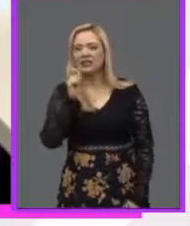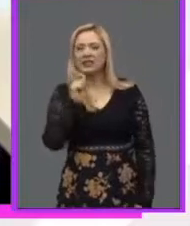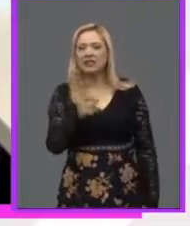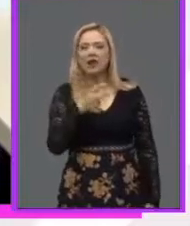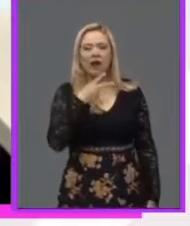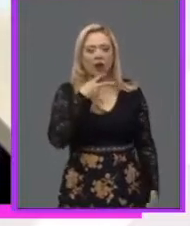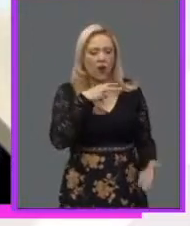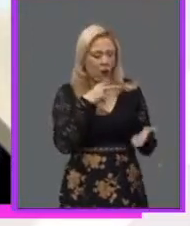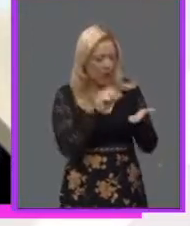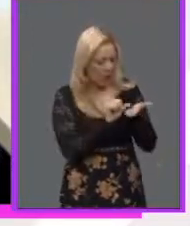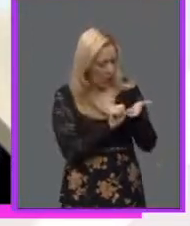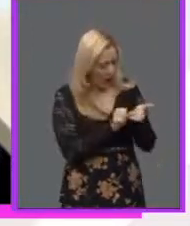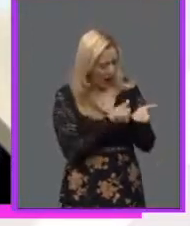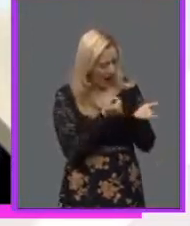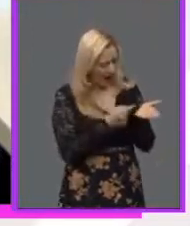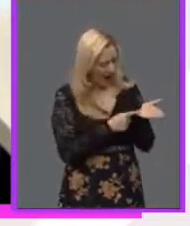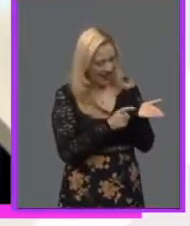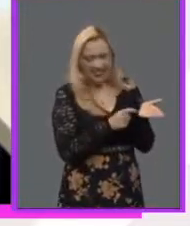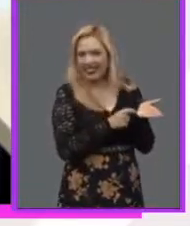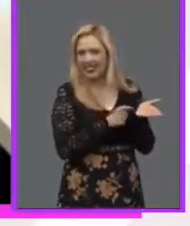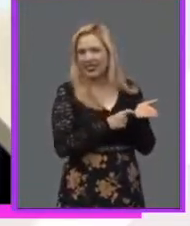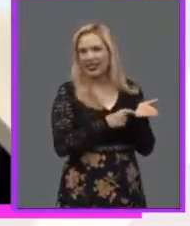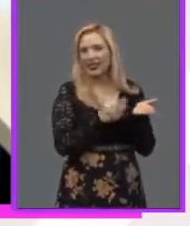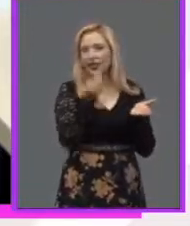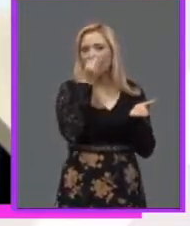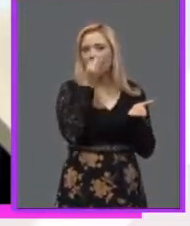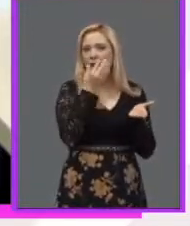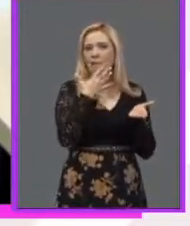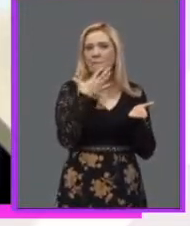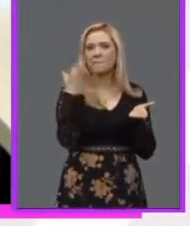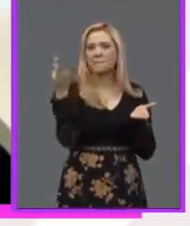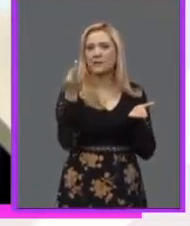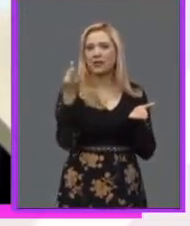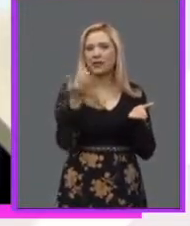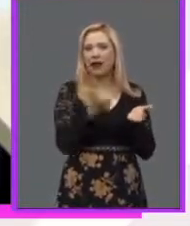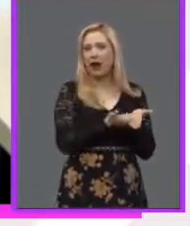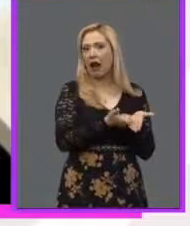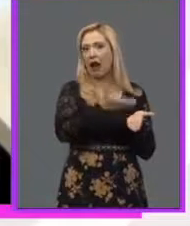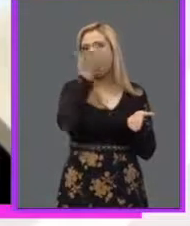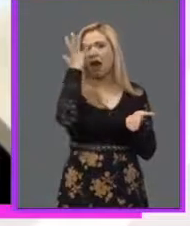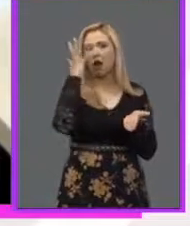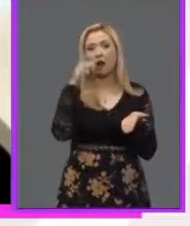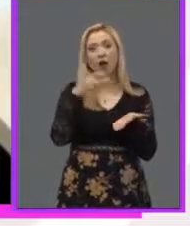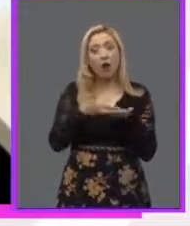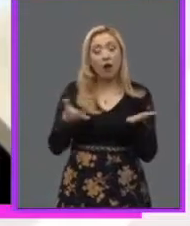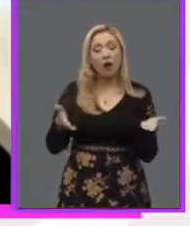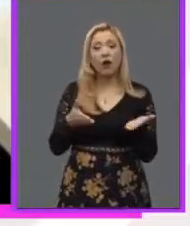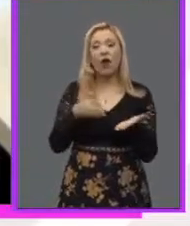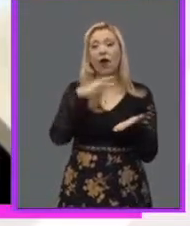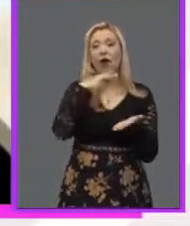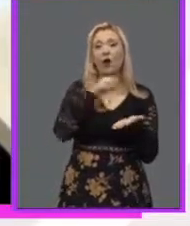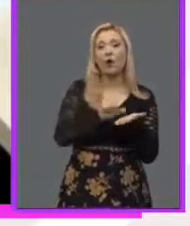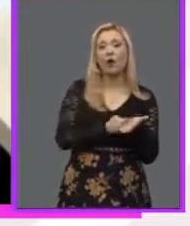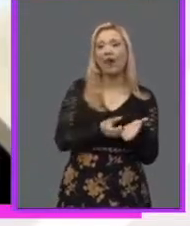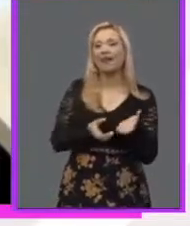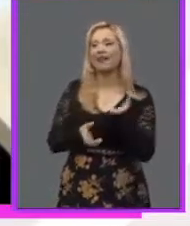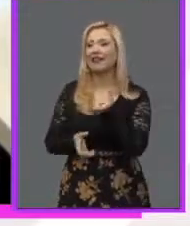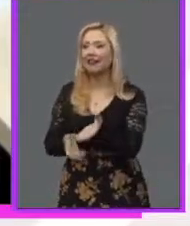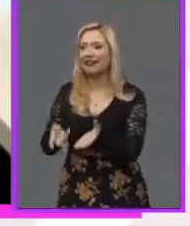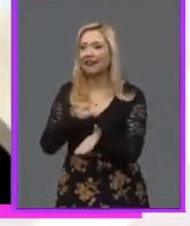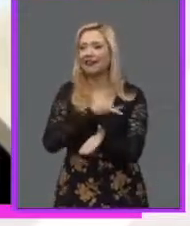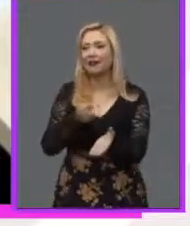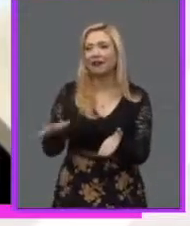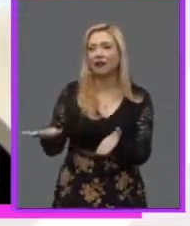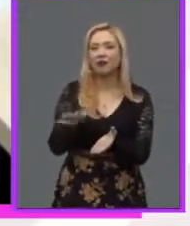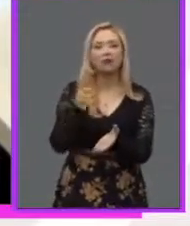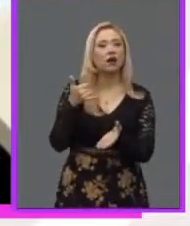justamente no es una comida popular barrial de ningún lado y tiene costos altos, y que eso te representa que hay un quiebre, ¿no?, entre quienes habitaban